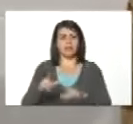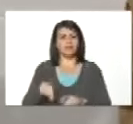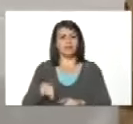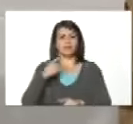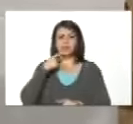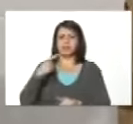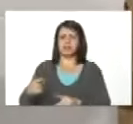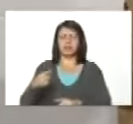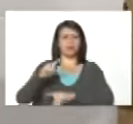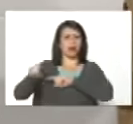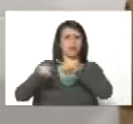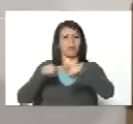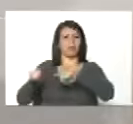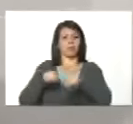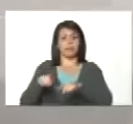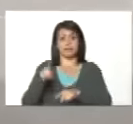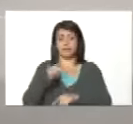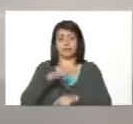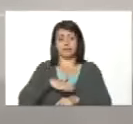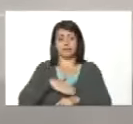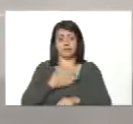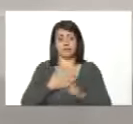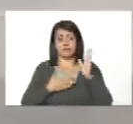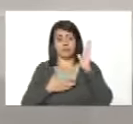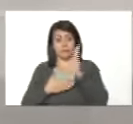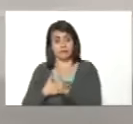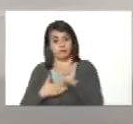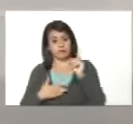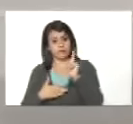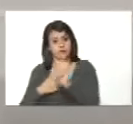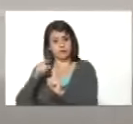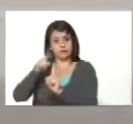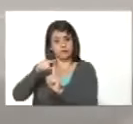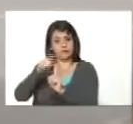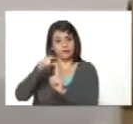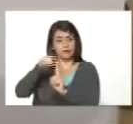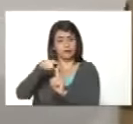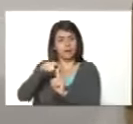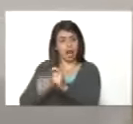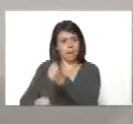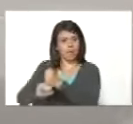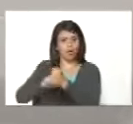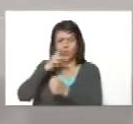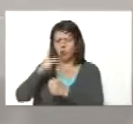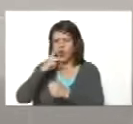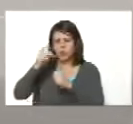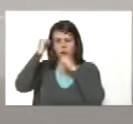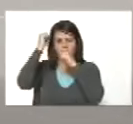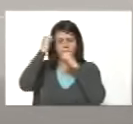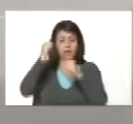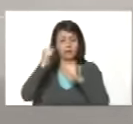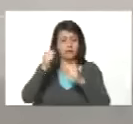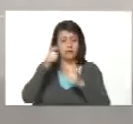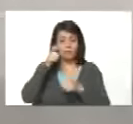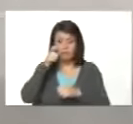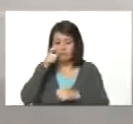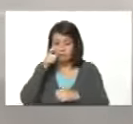aquí. No puede venir un extranjero a tomar partido por una tolda política si eres observador